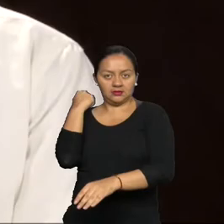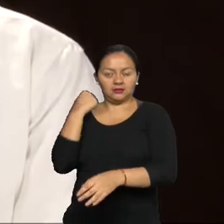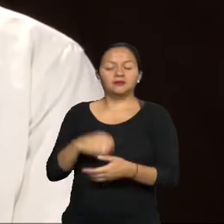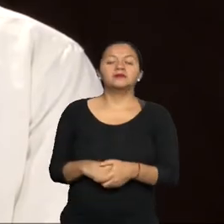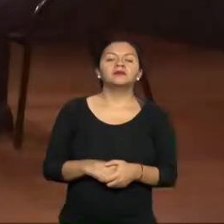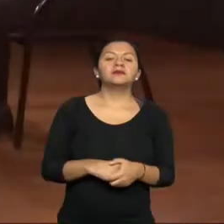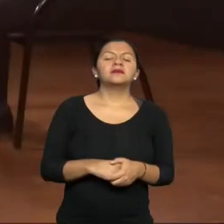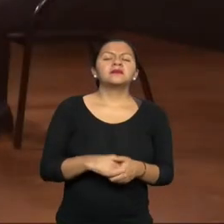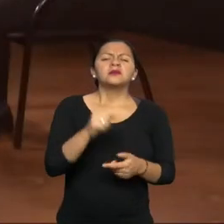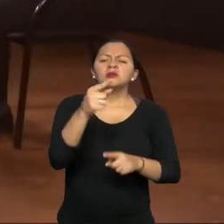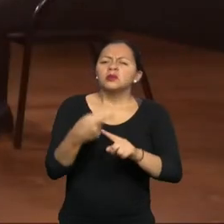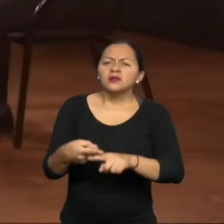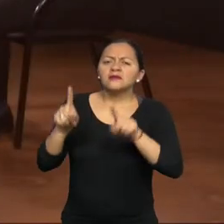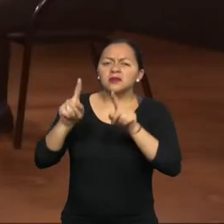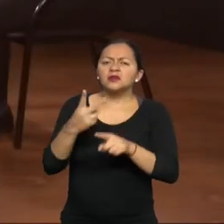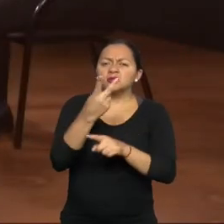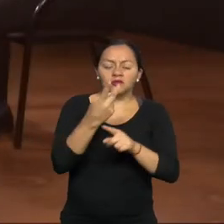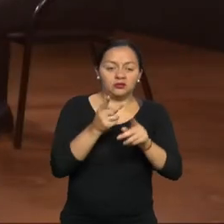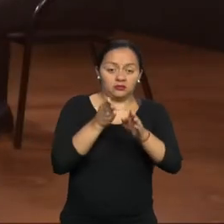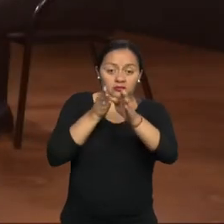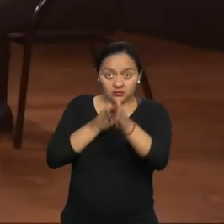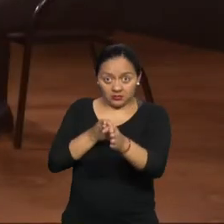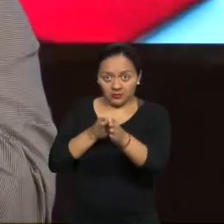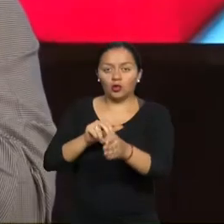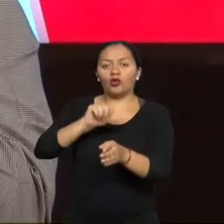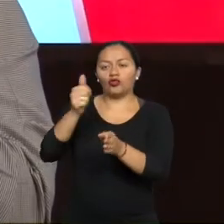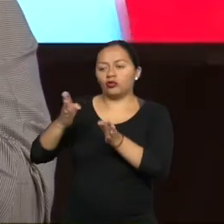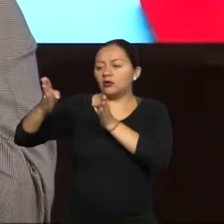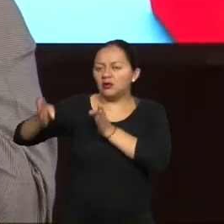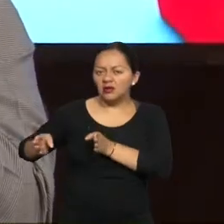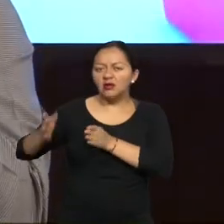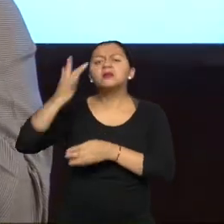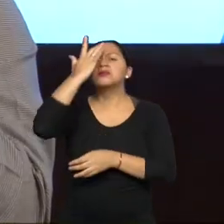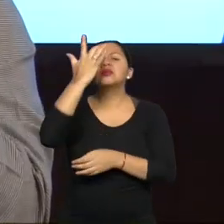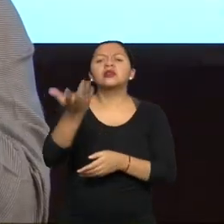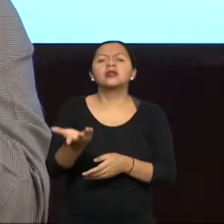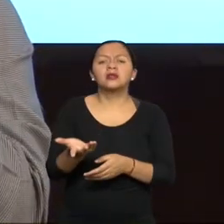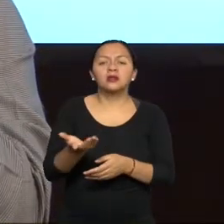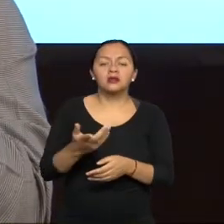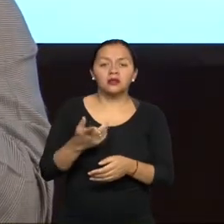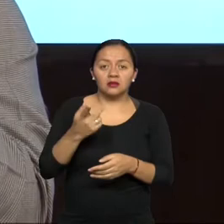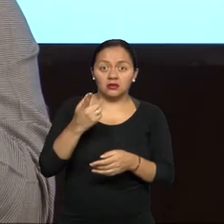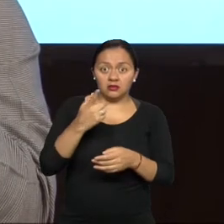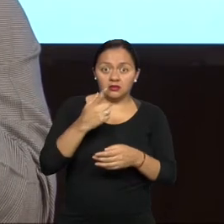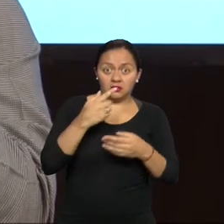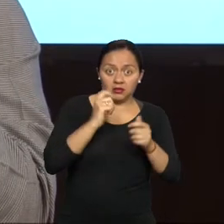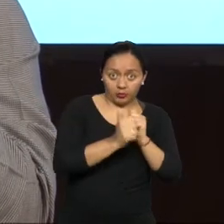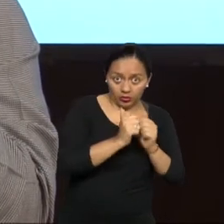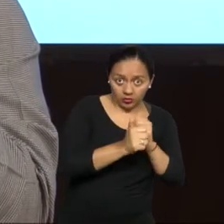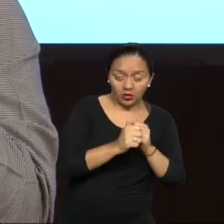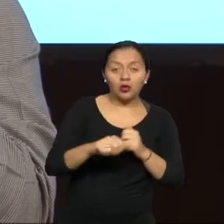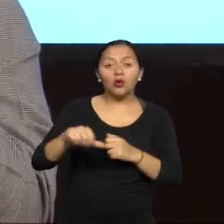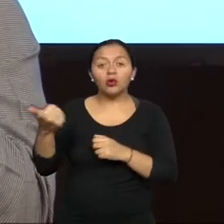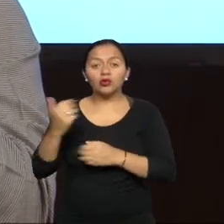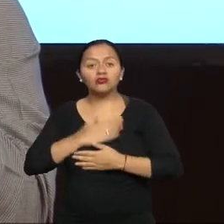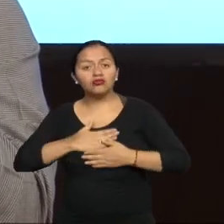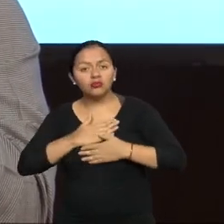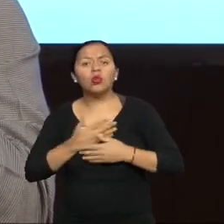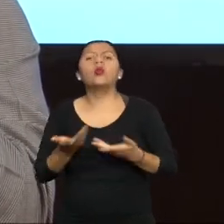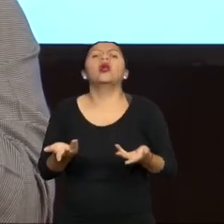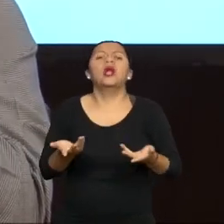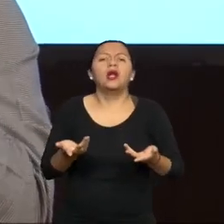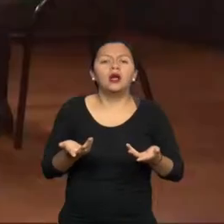la diferencia entre tener estos dos tipos? ¿El uno es recreativa, la otro es participativa deportiva? ¿O cuál de las dos está